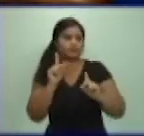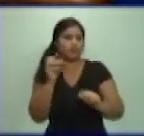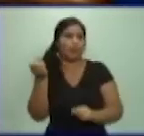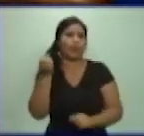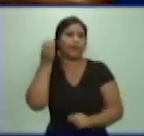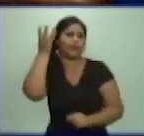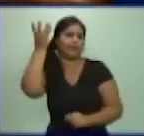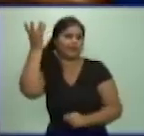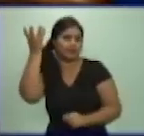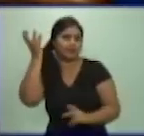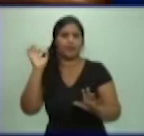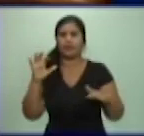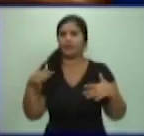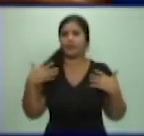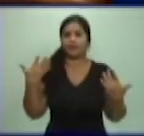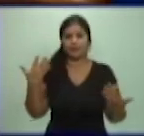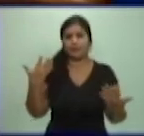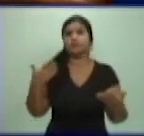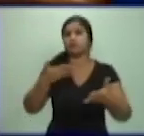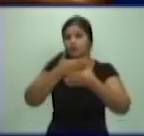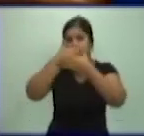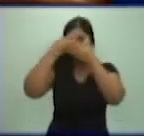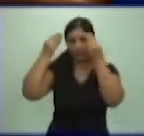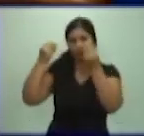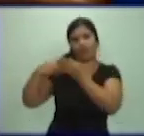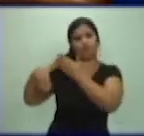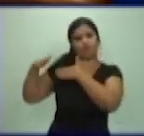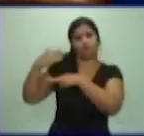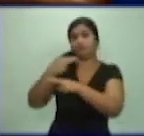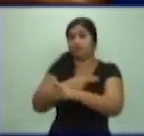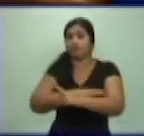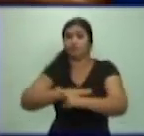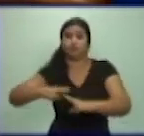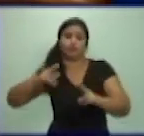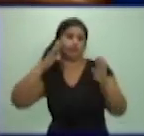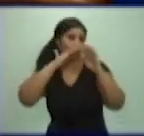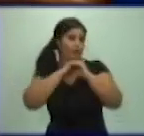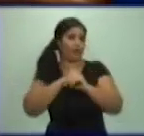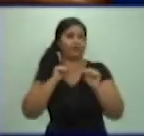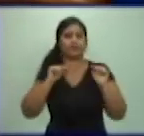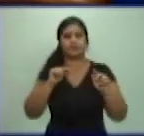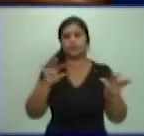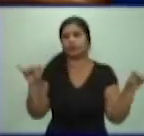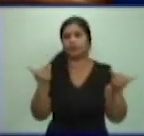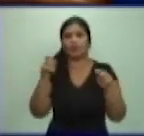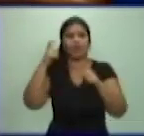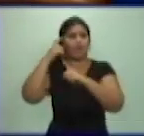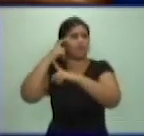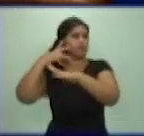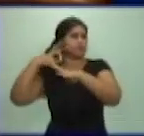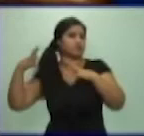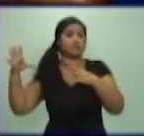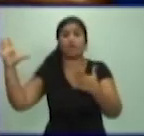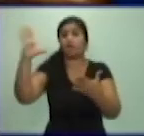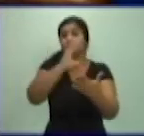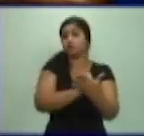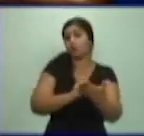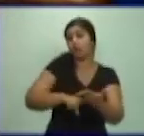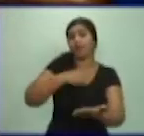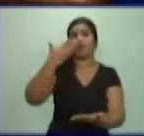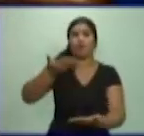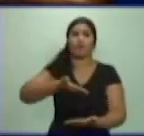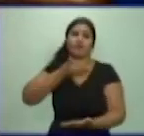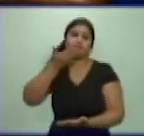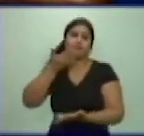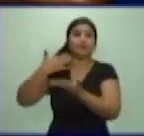memoria cabal del pasado, su ciencia reciente, toda la poesía. La civilización